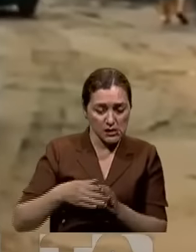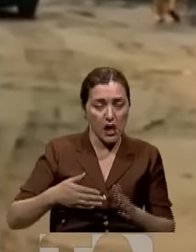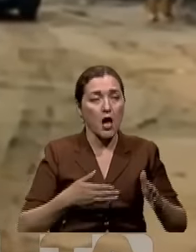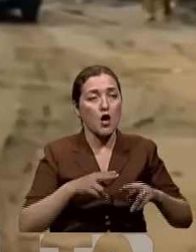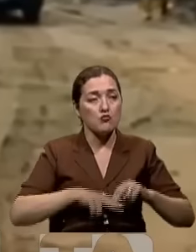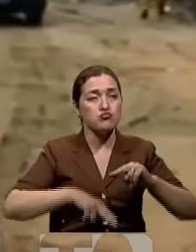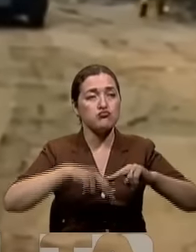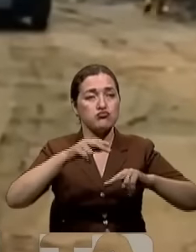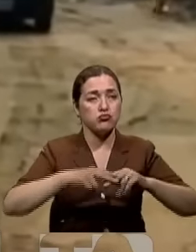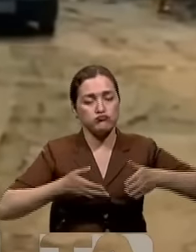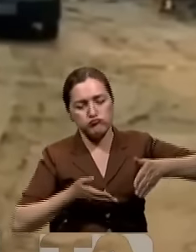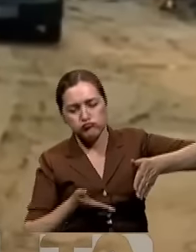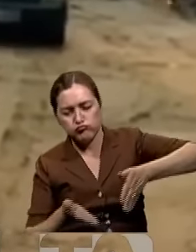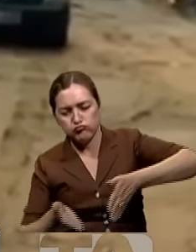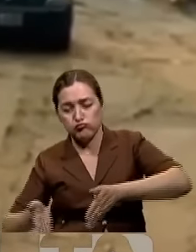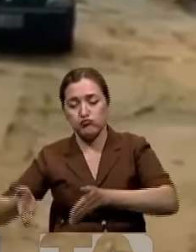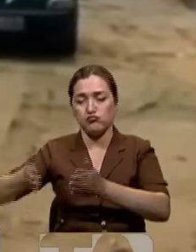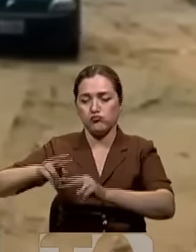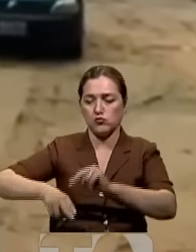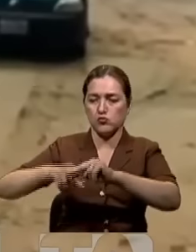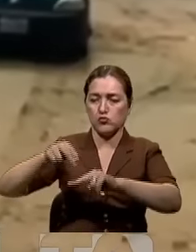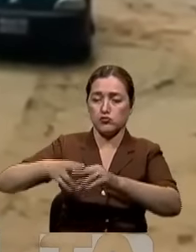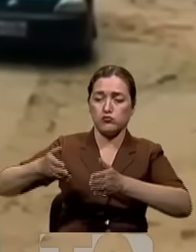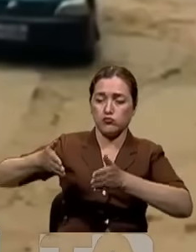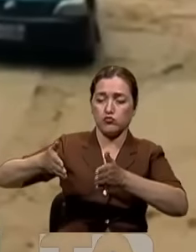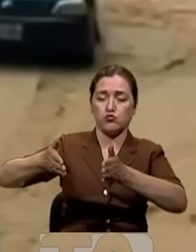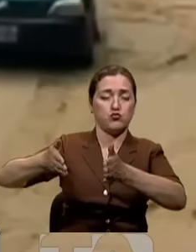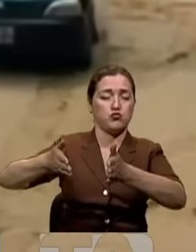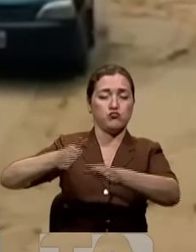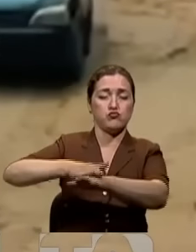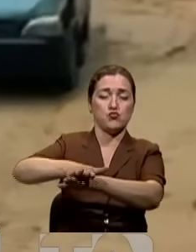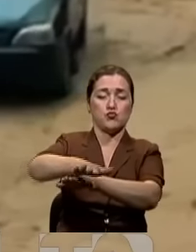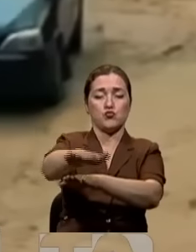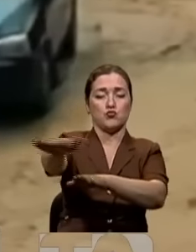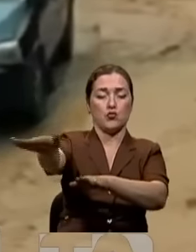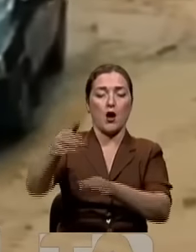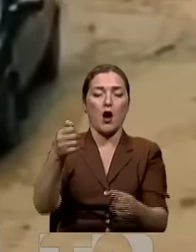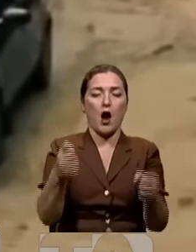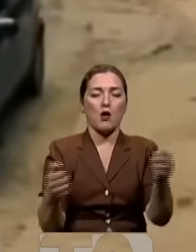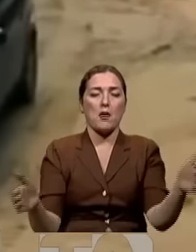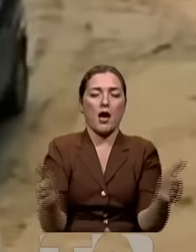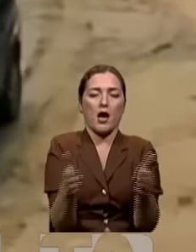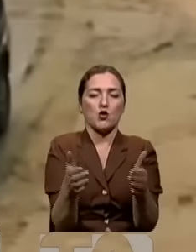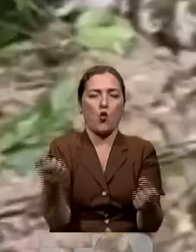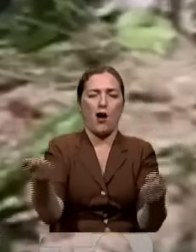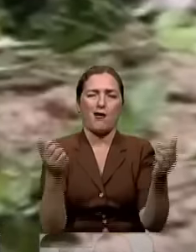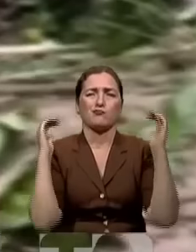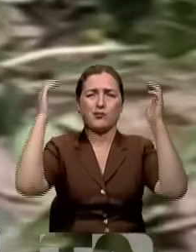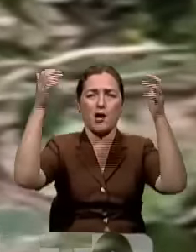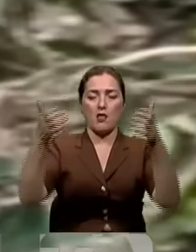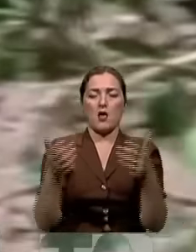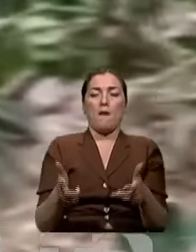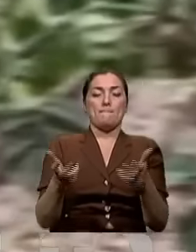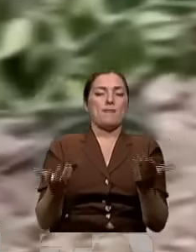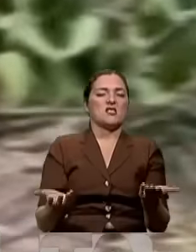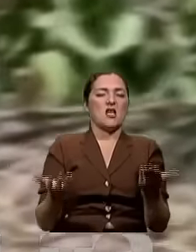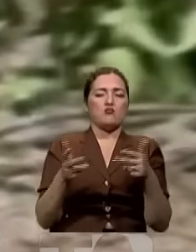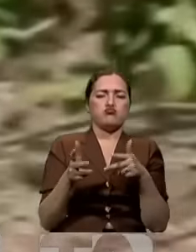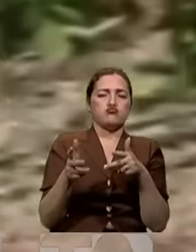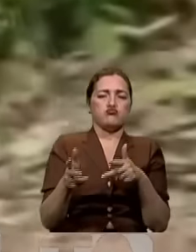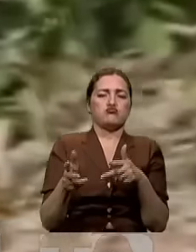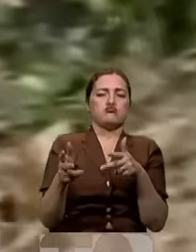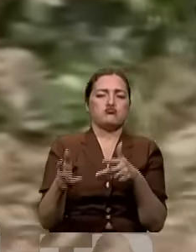construcción de una variante que permitirá que tanto vehículos livianos como pesados puedan transitar sin novedades. Un trabajo arduo donde